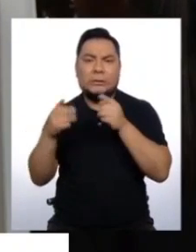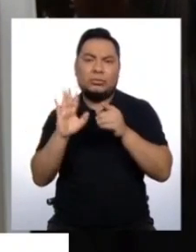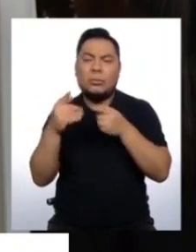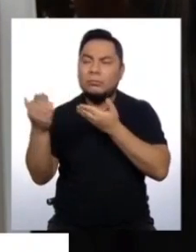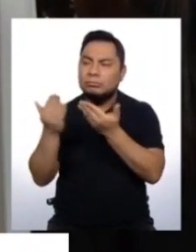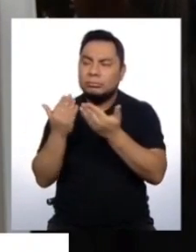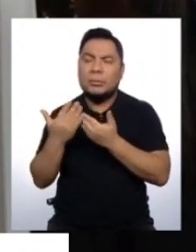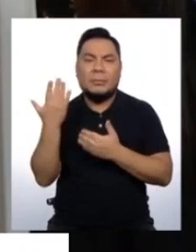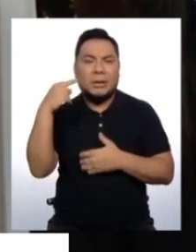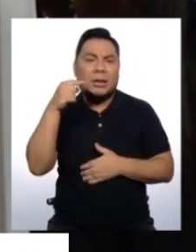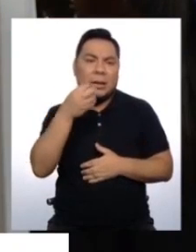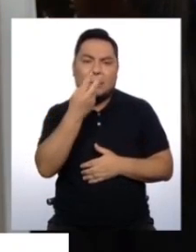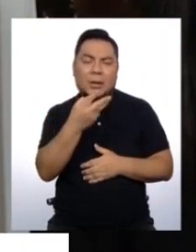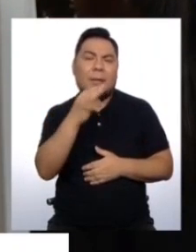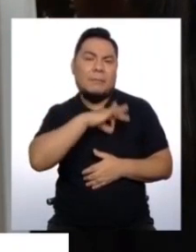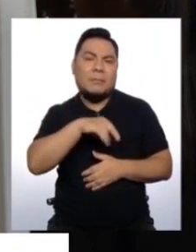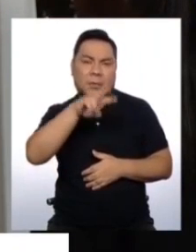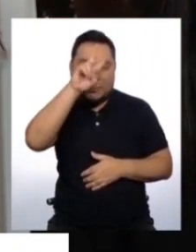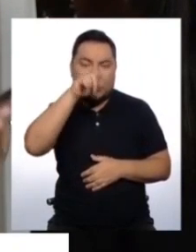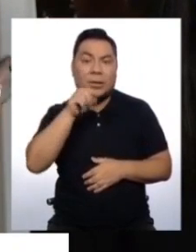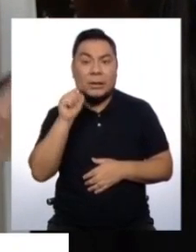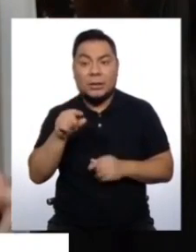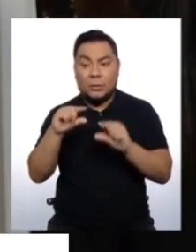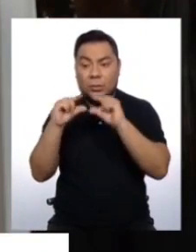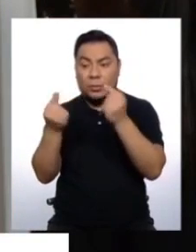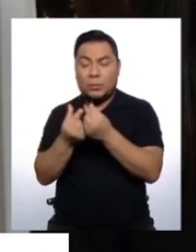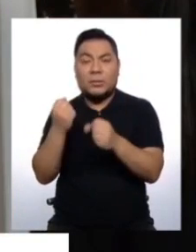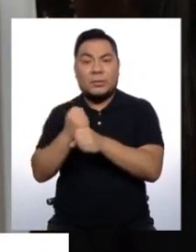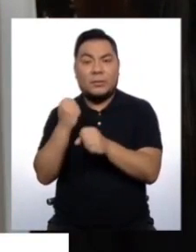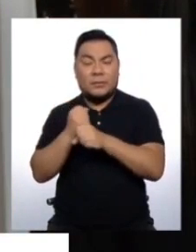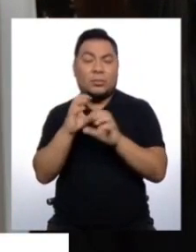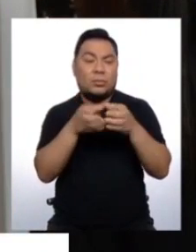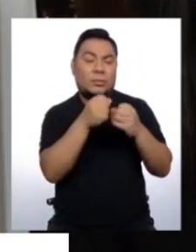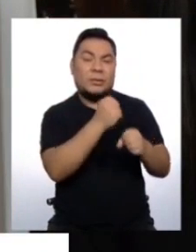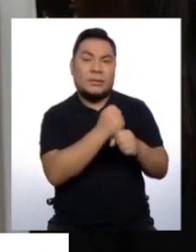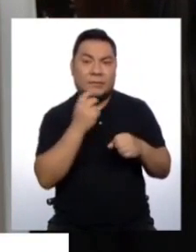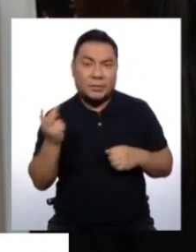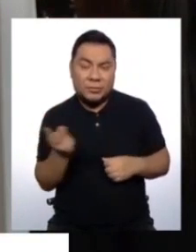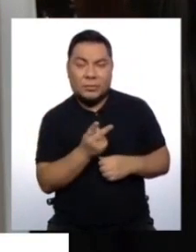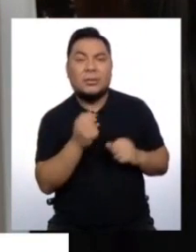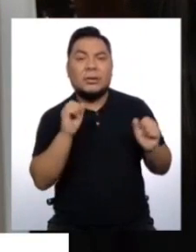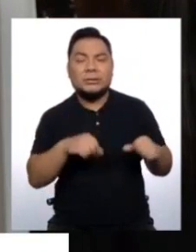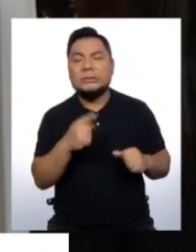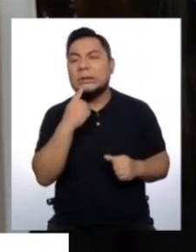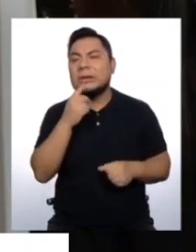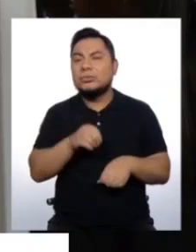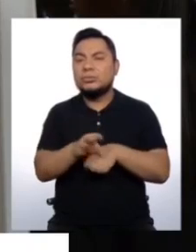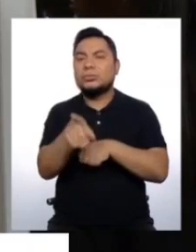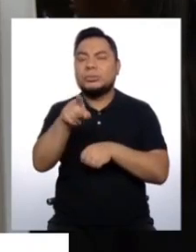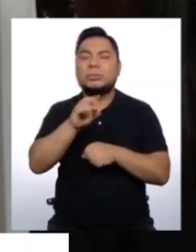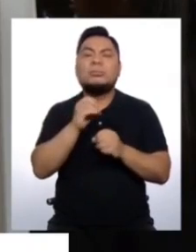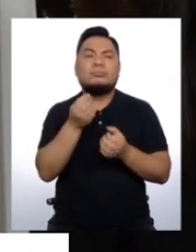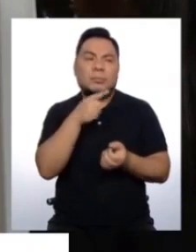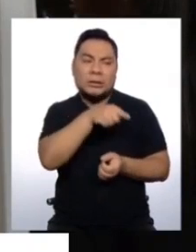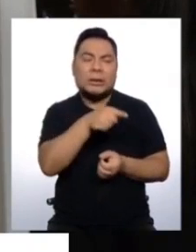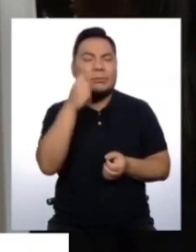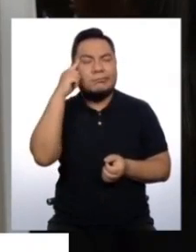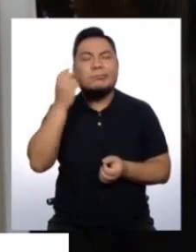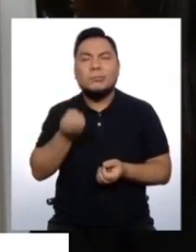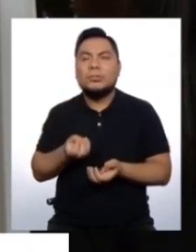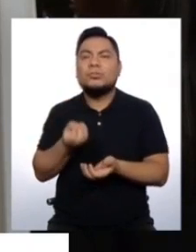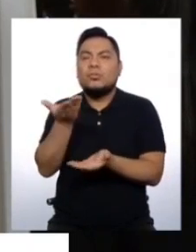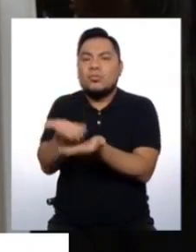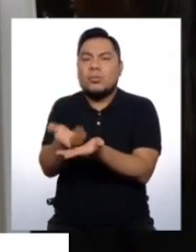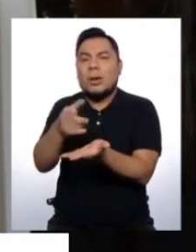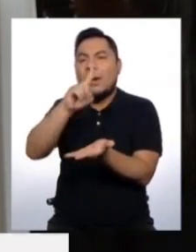país. Este grupo de prospectiva, además, con otro grupo de trabajo, sugieren políticas, sugieren